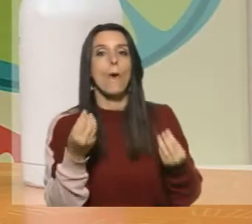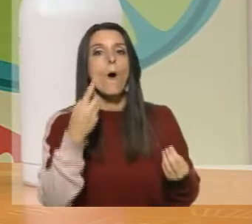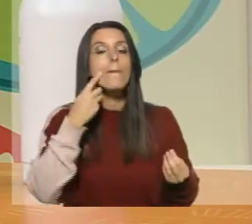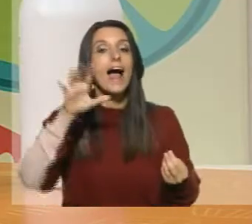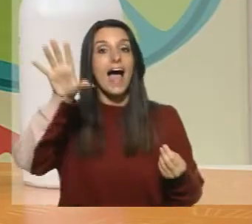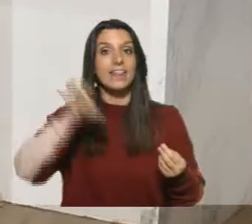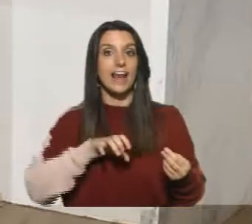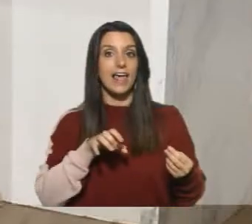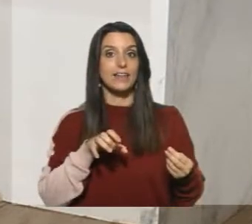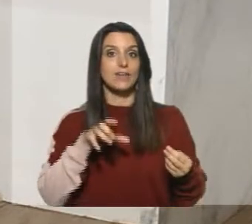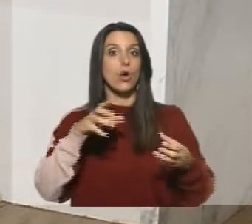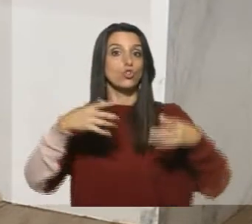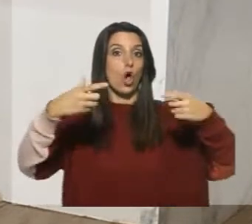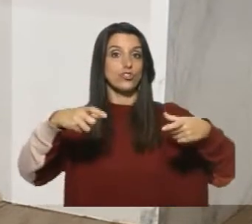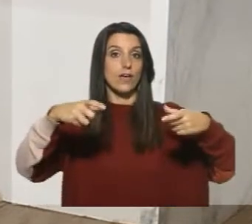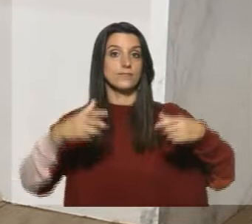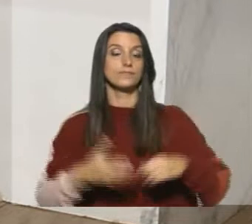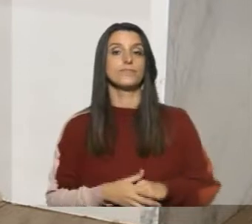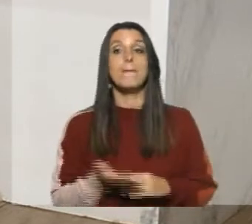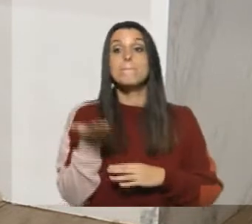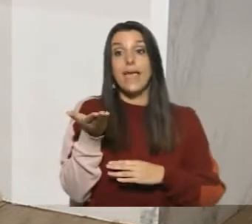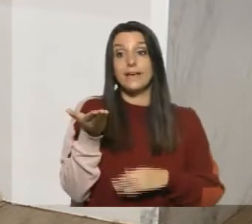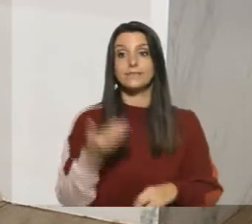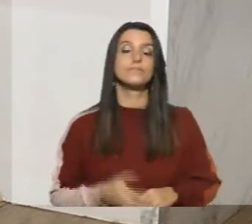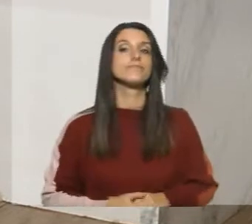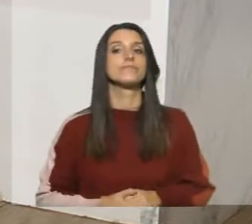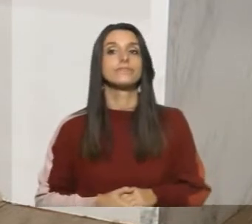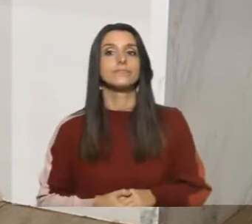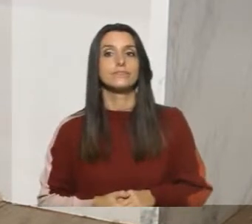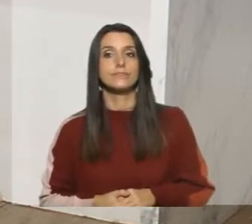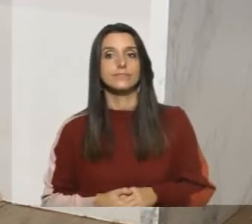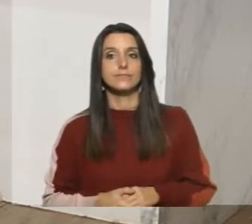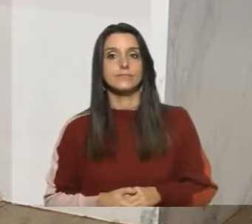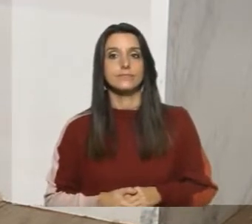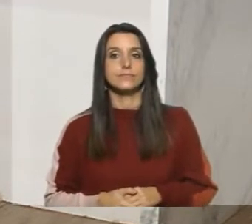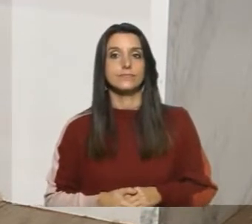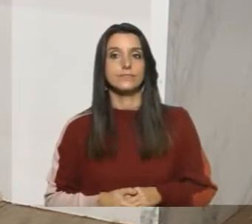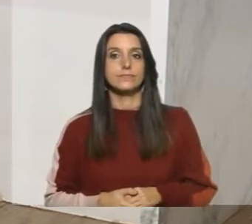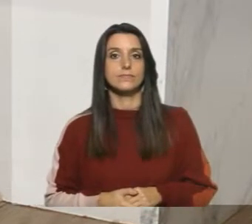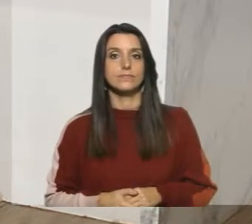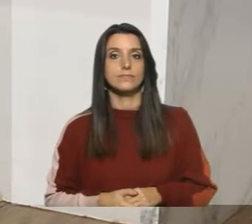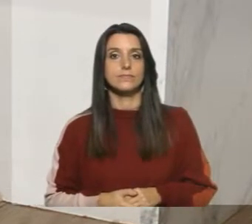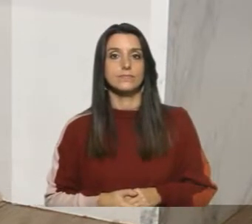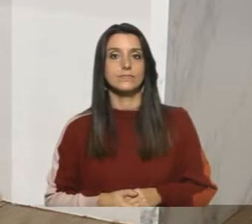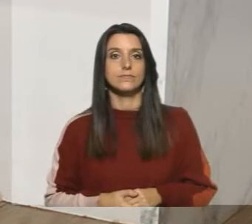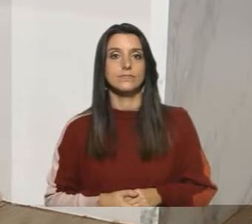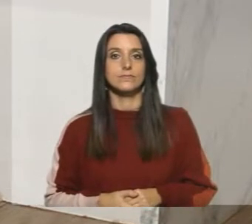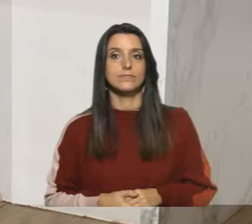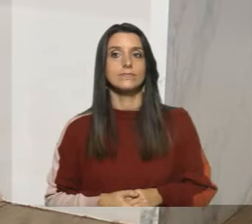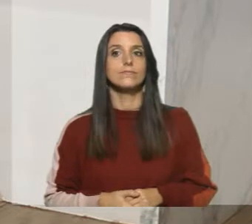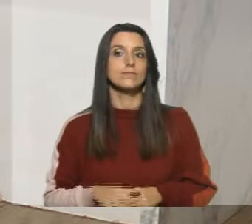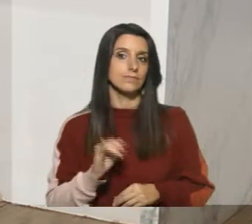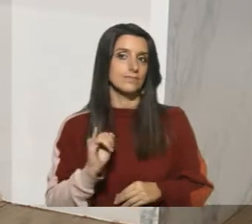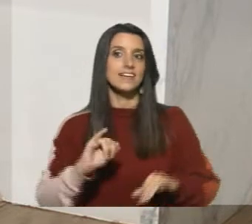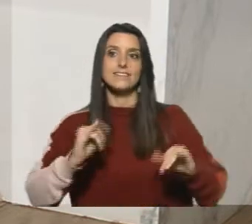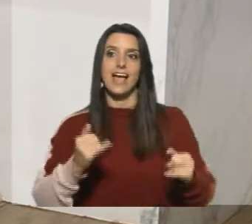el pie que tenemos acá. Perfecto. Para armarla preciosa. Ahí está. Ya están los bizcochuelitos, que